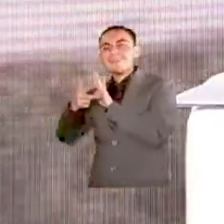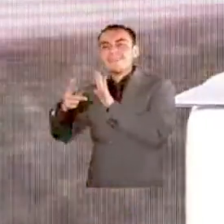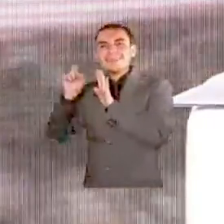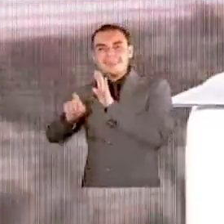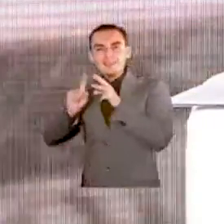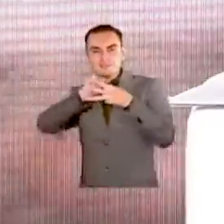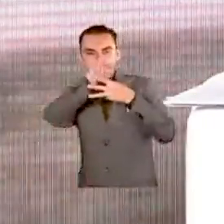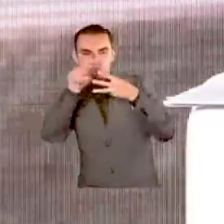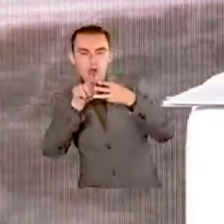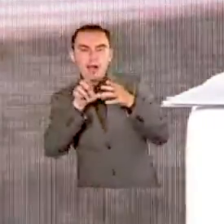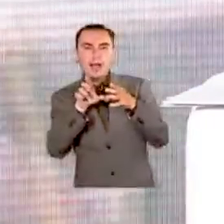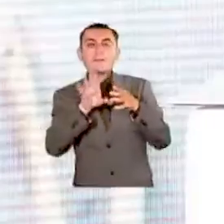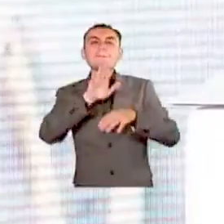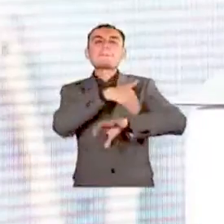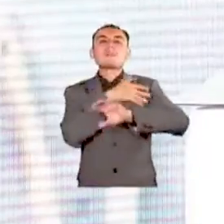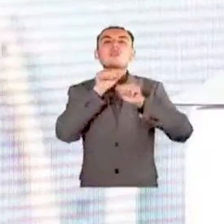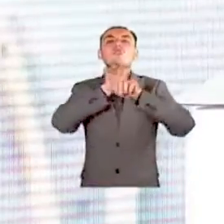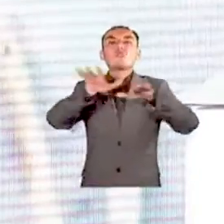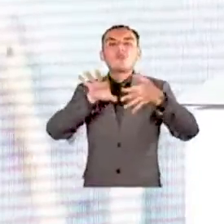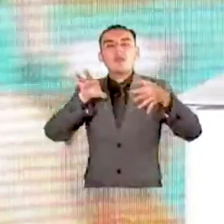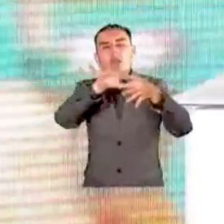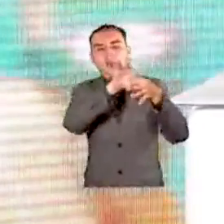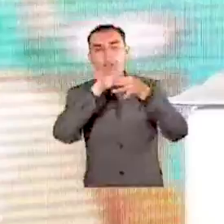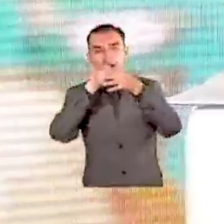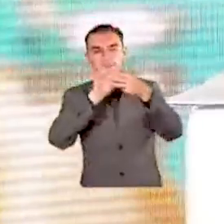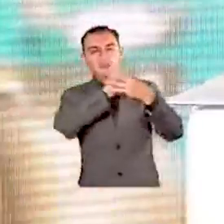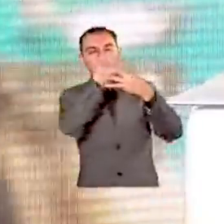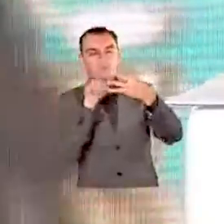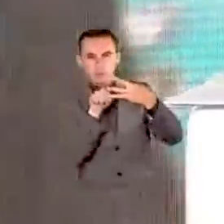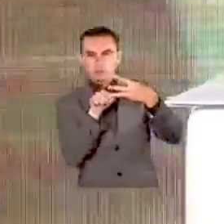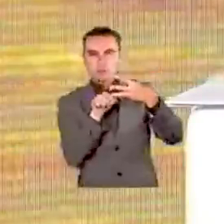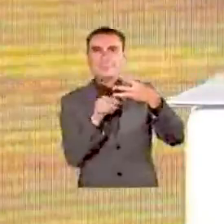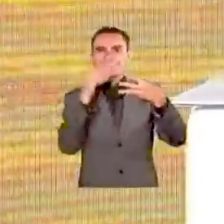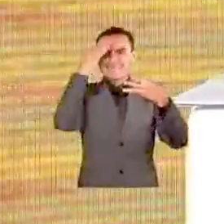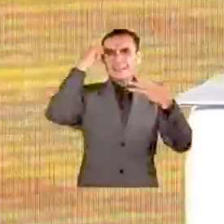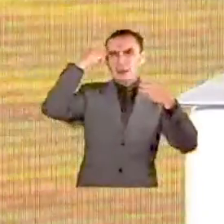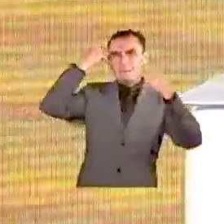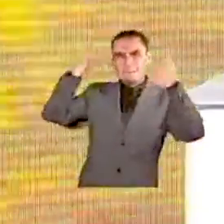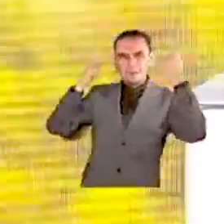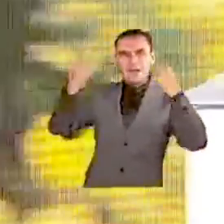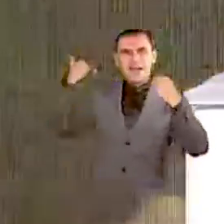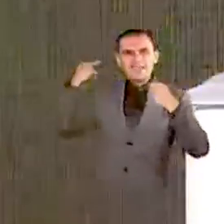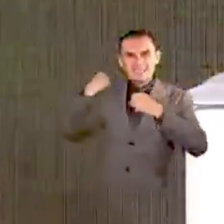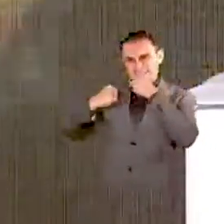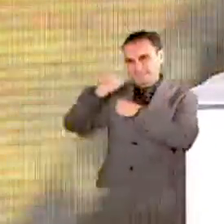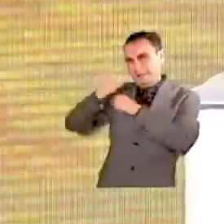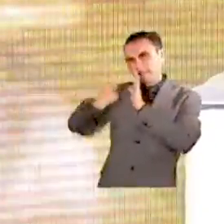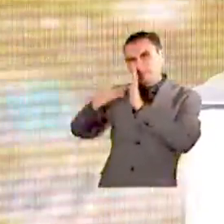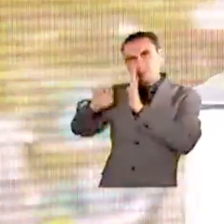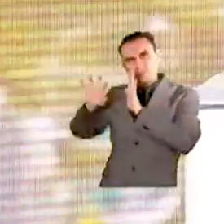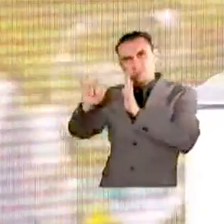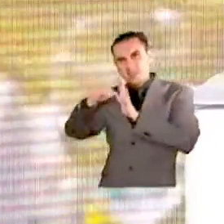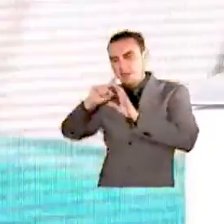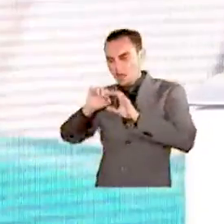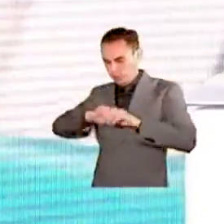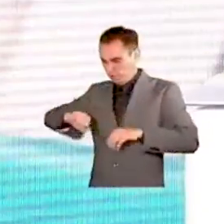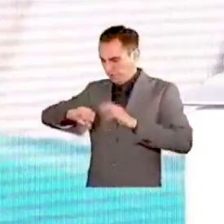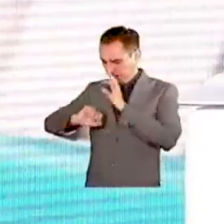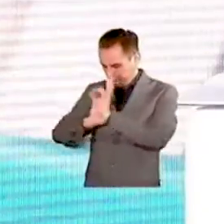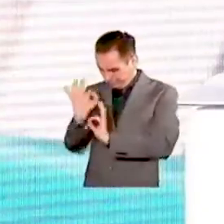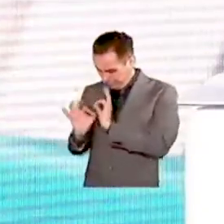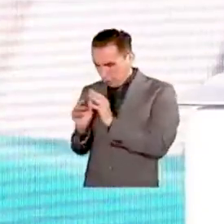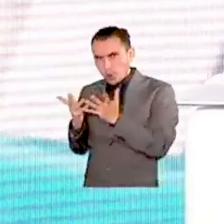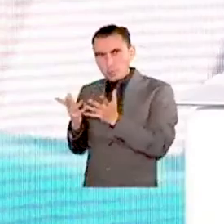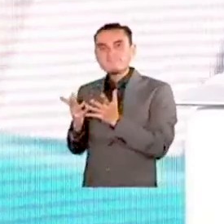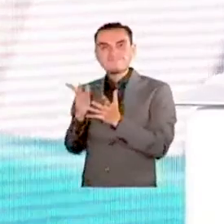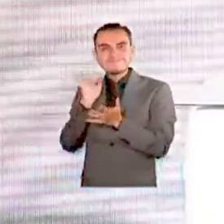institución adscrita al Ministerio Público para que se encargara de la gran preocupación que existía en los años 90 sobre la protección de los derechos humanos